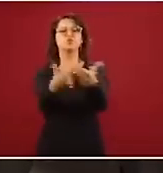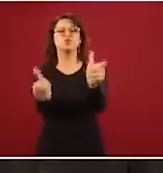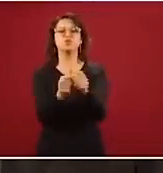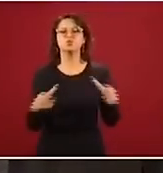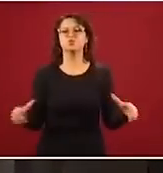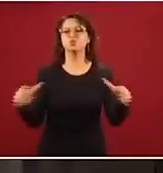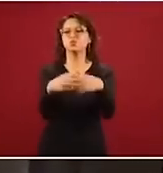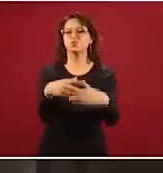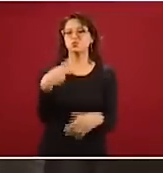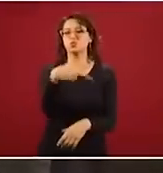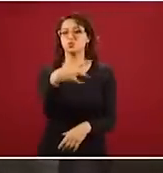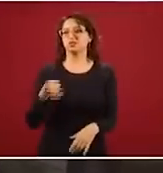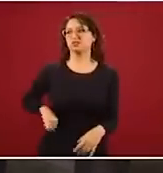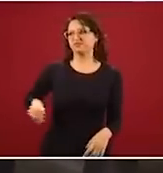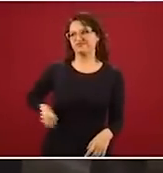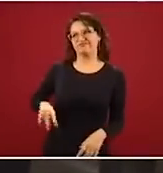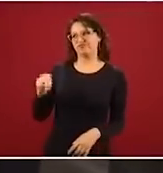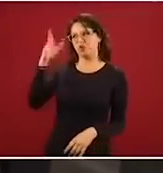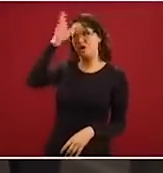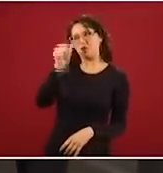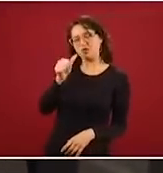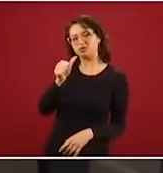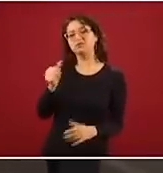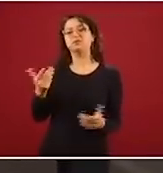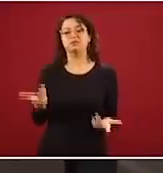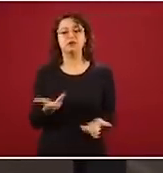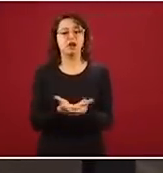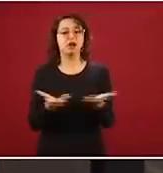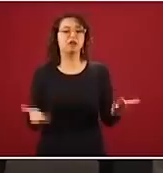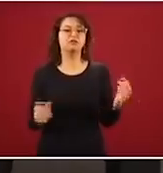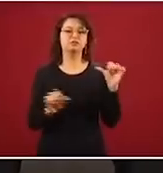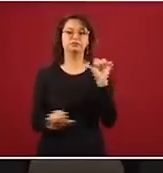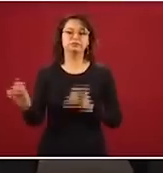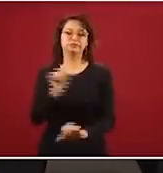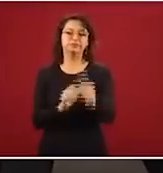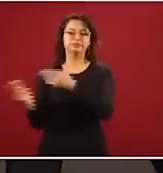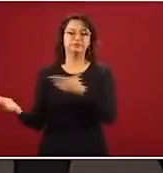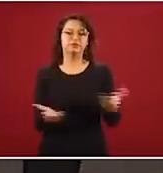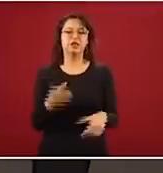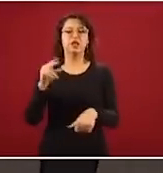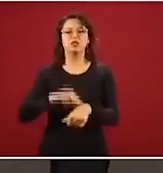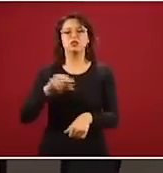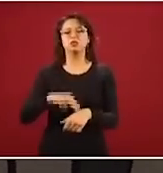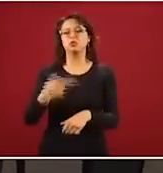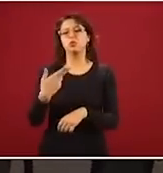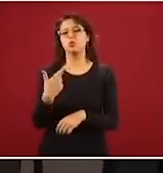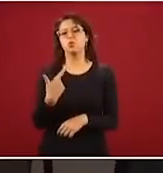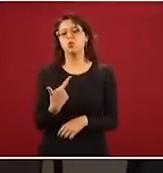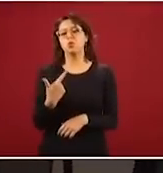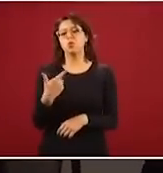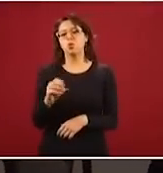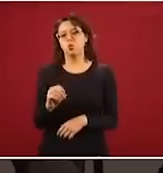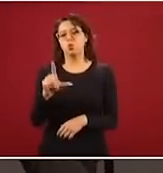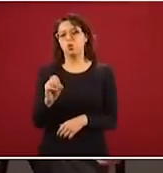Entonces vamos a dejarle a el doctor Hugo López Gatell que